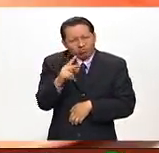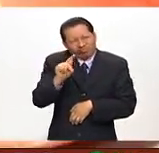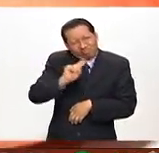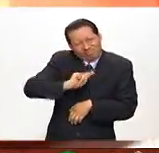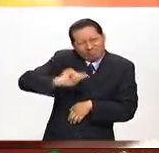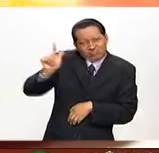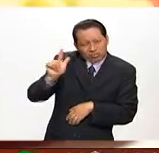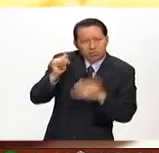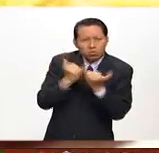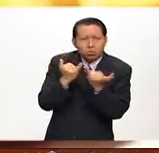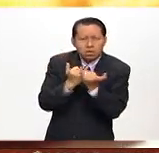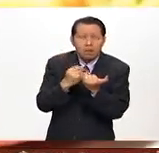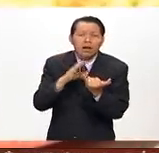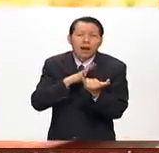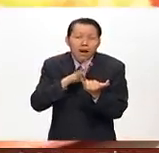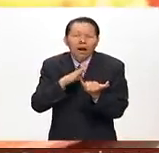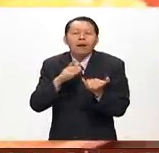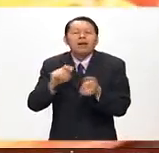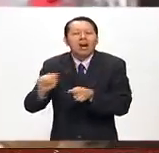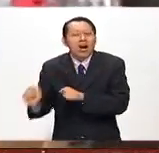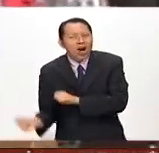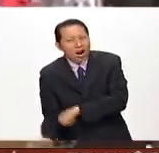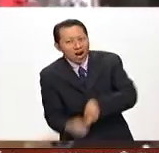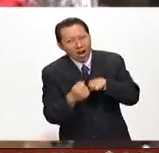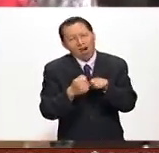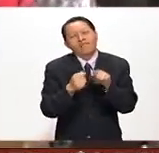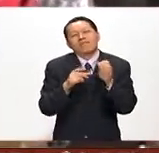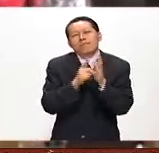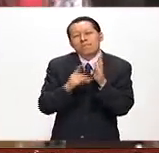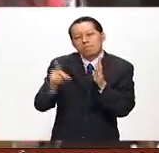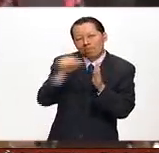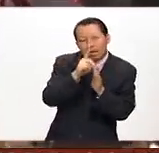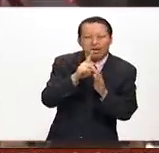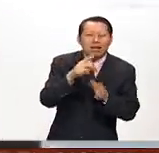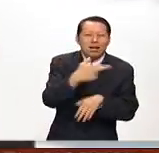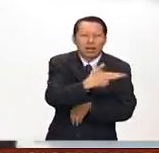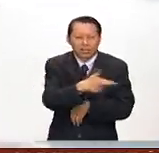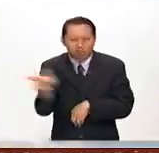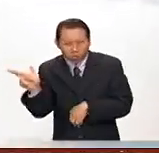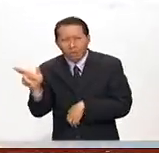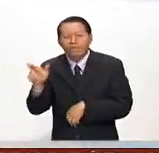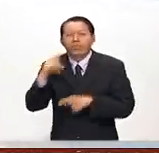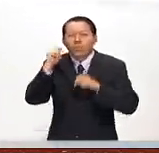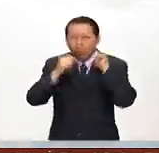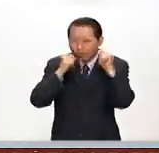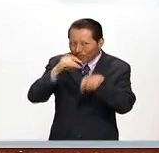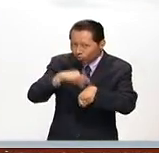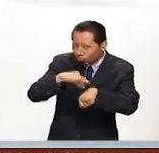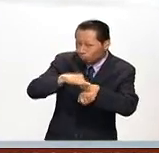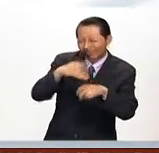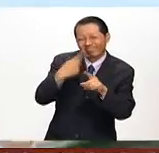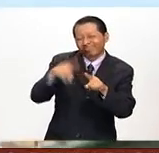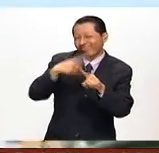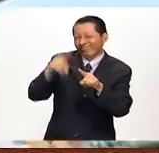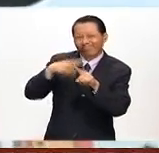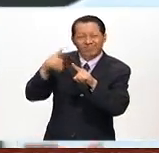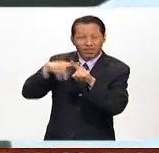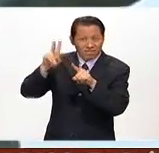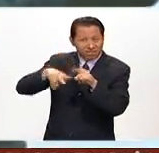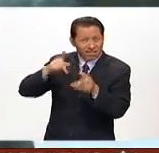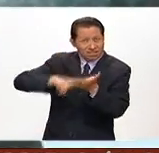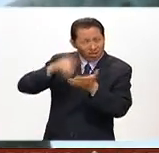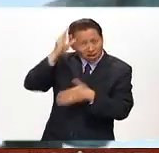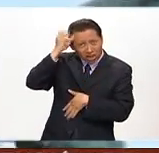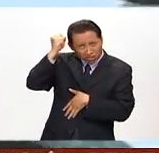golf, departamentos, obviamente restaurantes, incluso turismo médico. En fin, es todo un concepto. ¿Qué